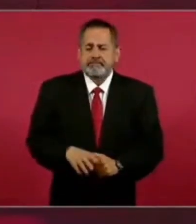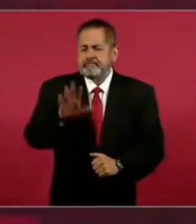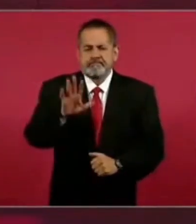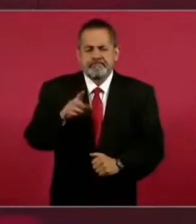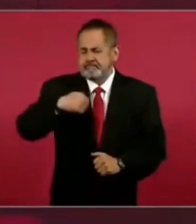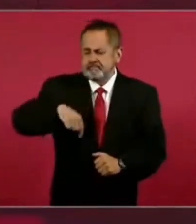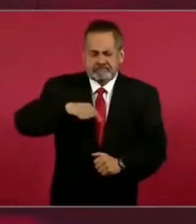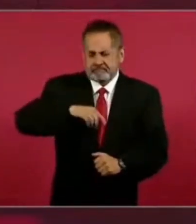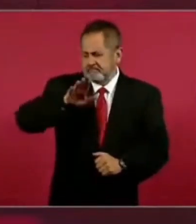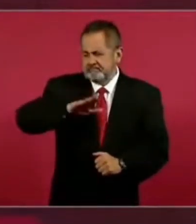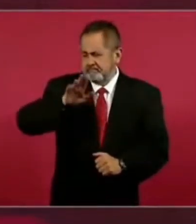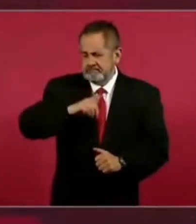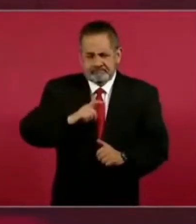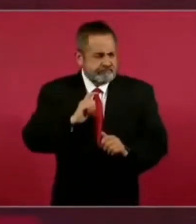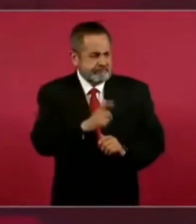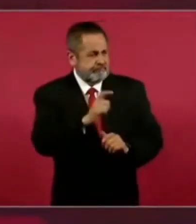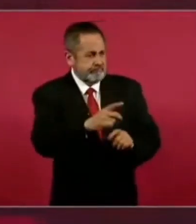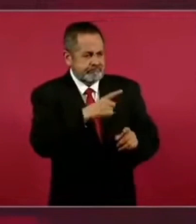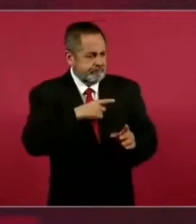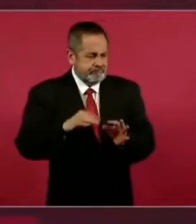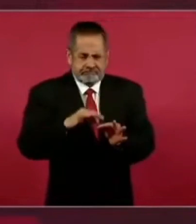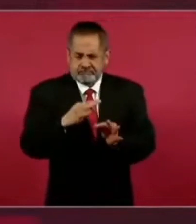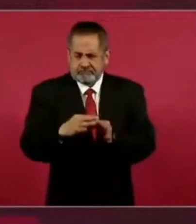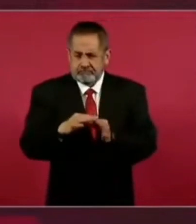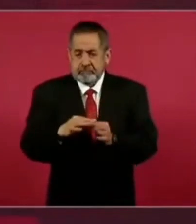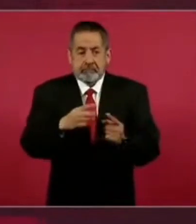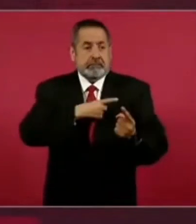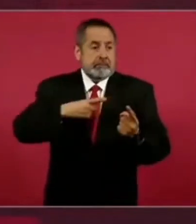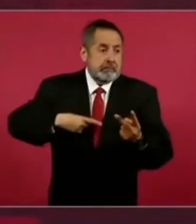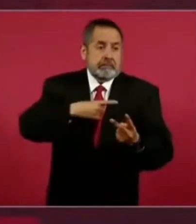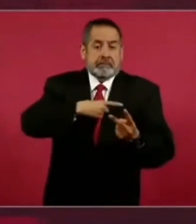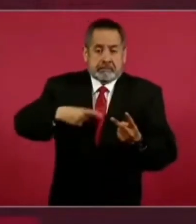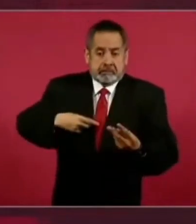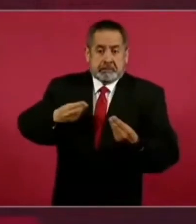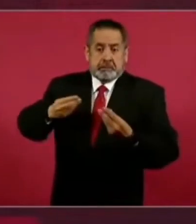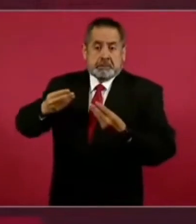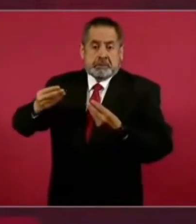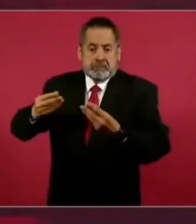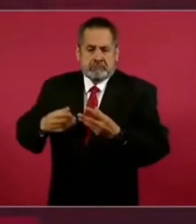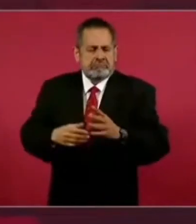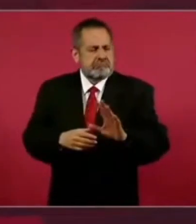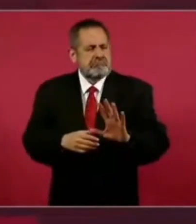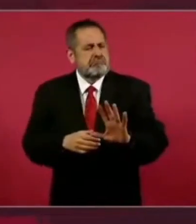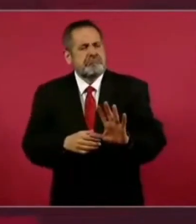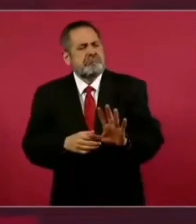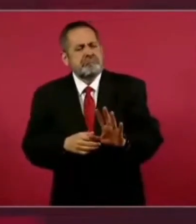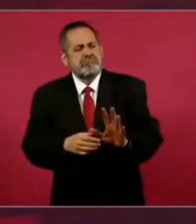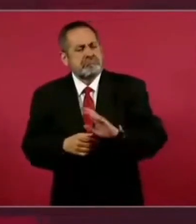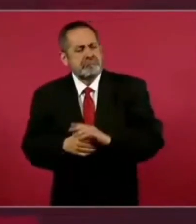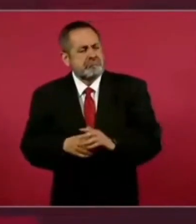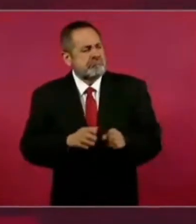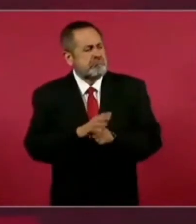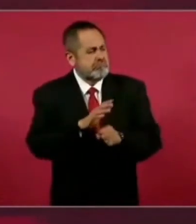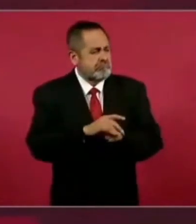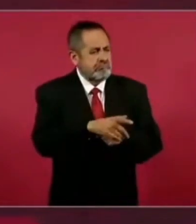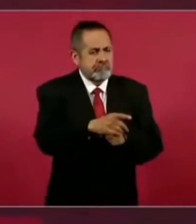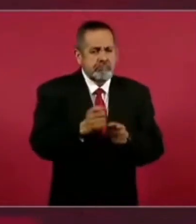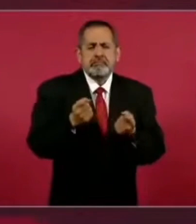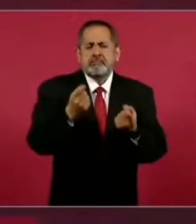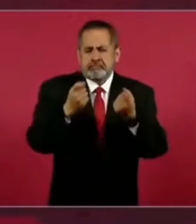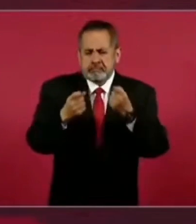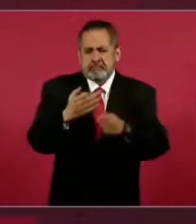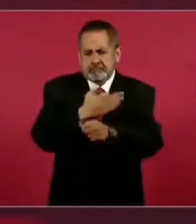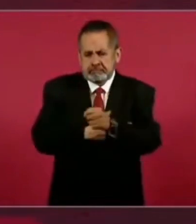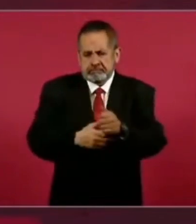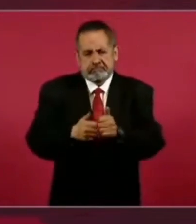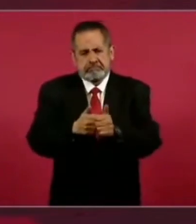día, no tenemos deudas con proveedores, hay algunas demoras en